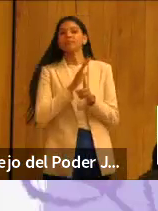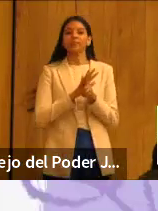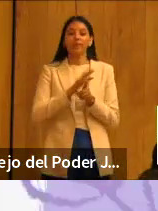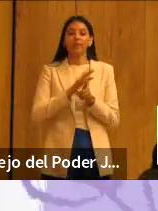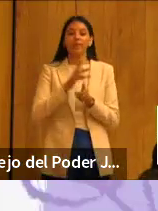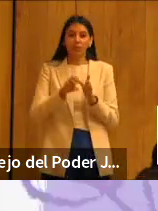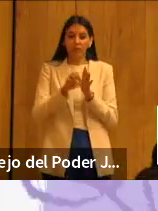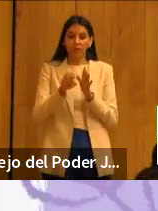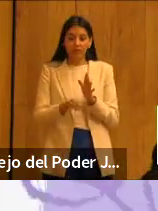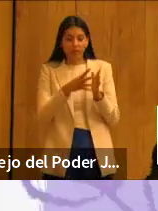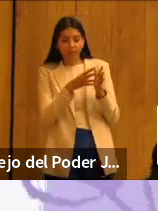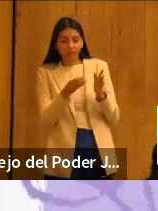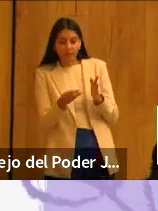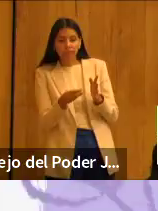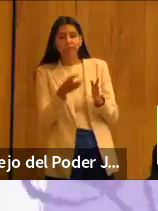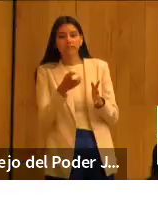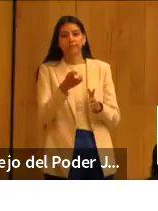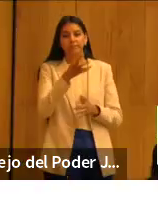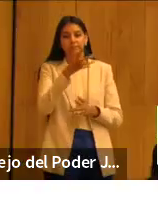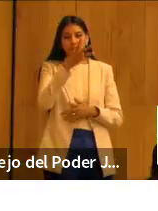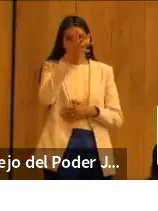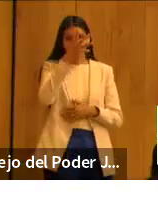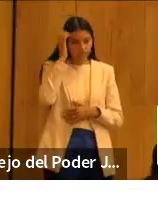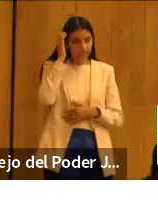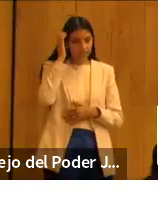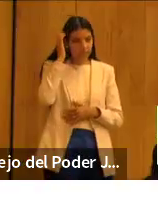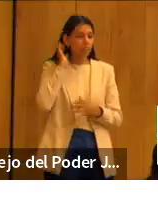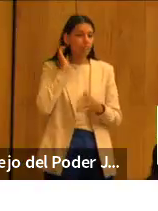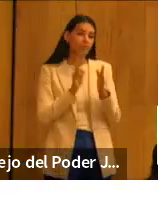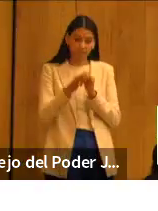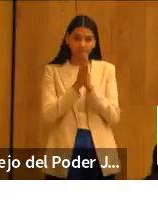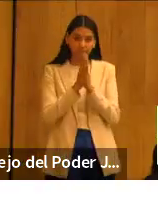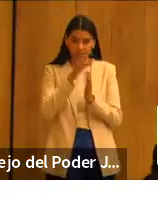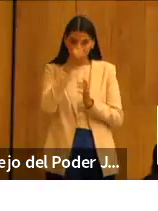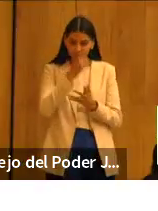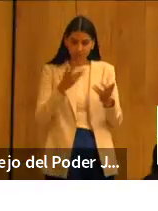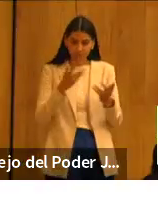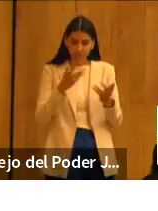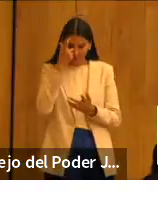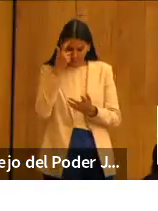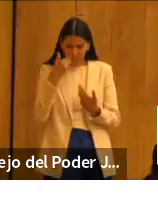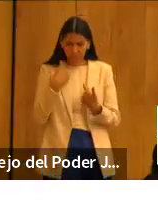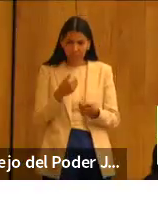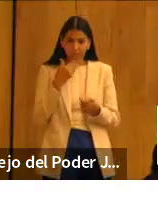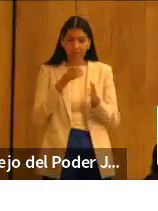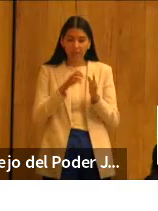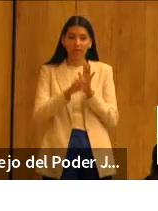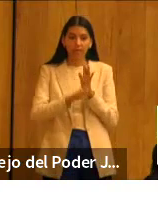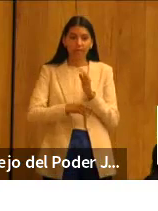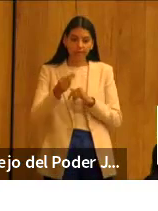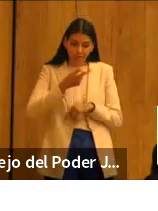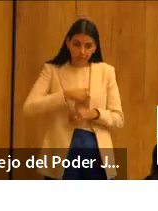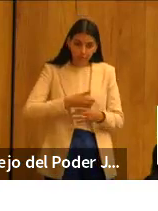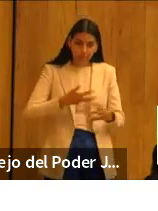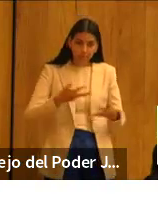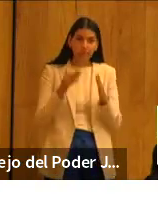video, la siguiente, por favor, para que sigamos creando esta conciencia de que el ejemplo lo tenemos que poner en la